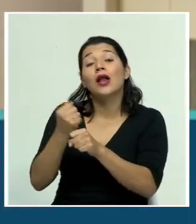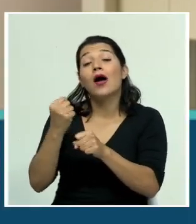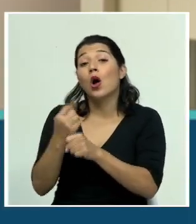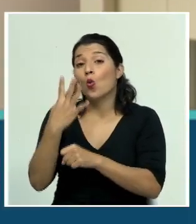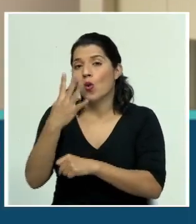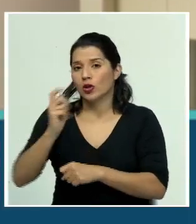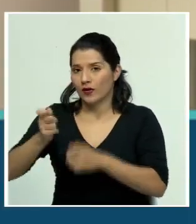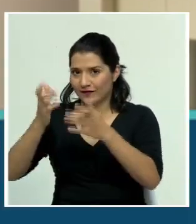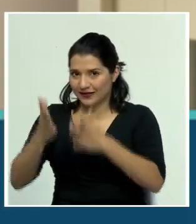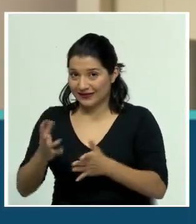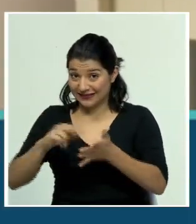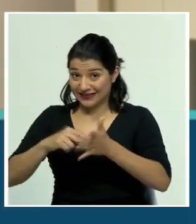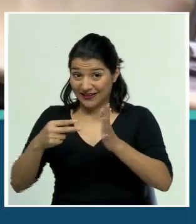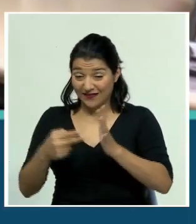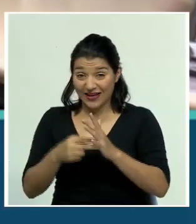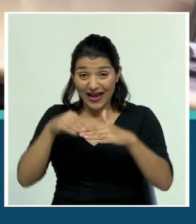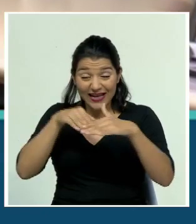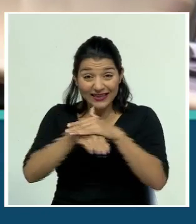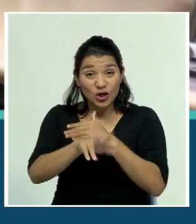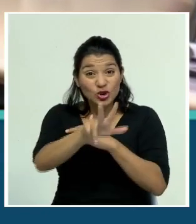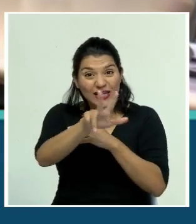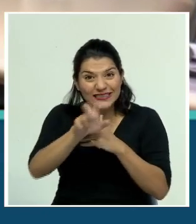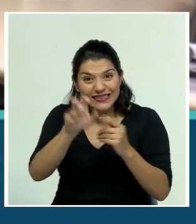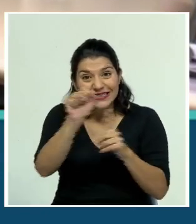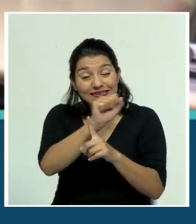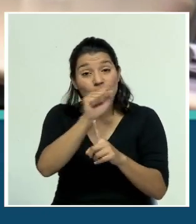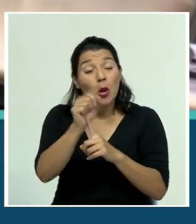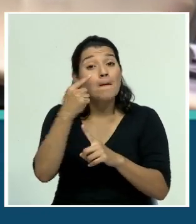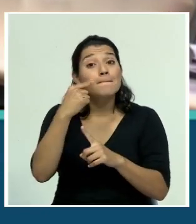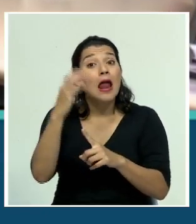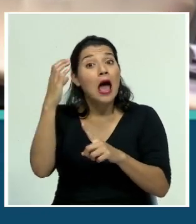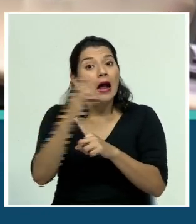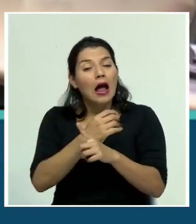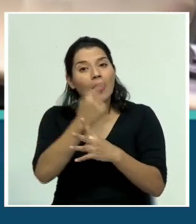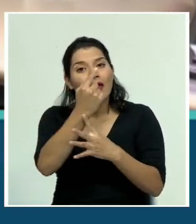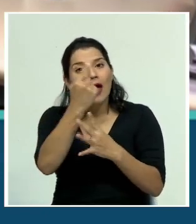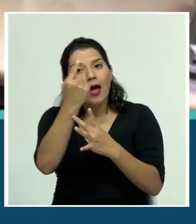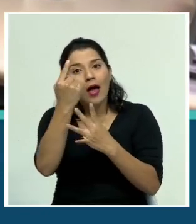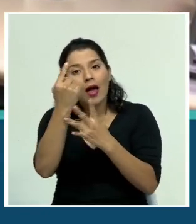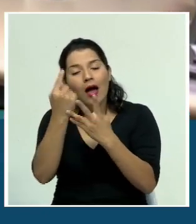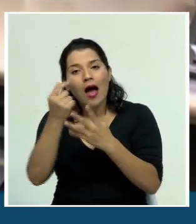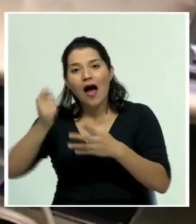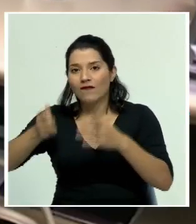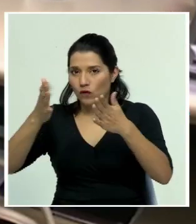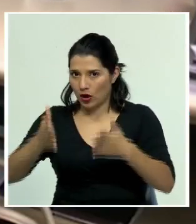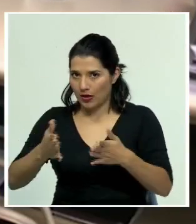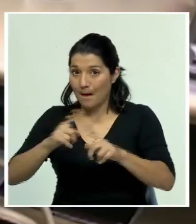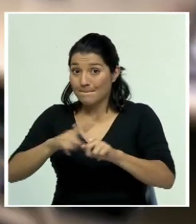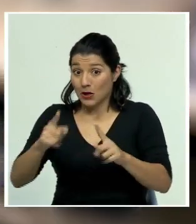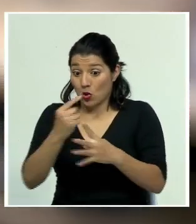año ingresaron 300 casos por cada abogada, sin contar los casos que ya tenían en trámite.